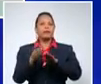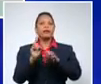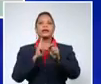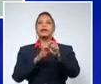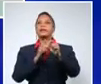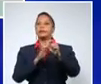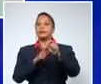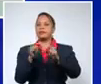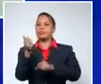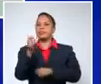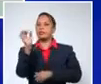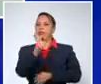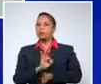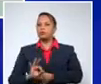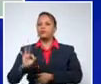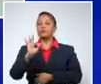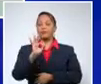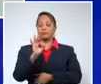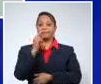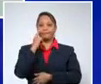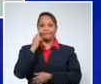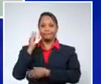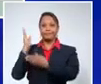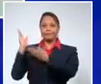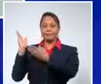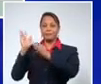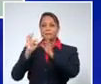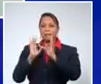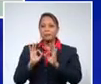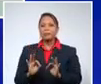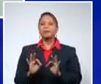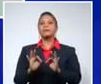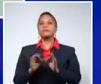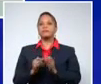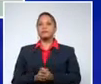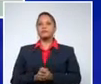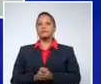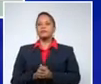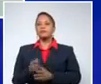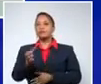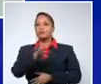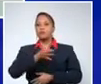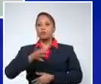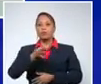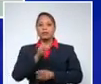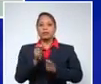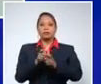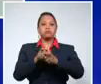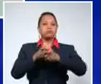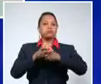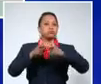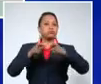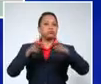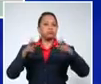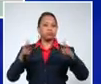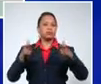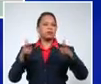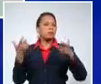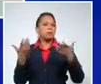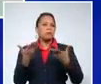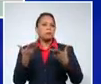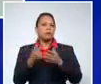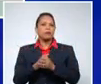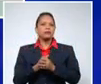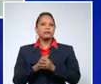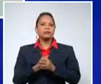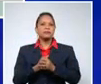10 de octubre. Como ustedes ven, los municipios con mayores tasas de incidencia, pues en La Habana